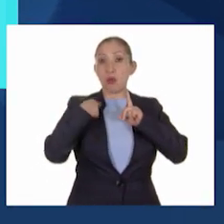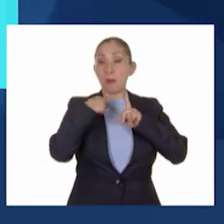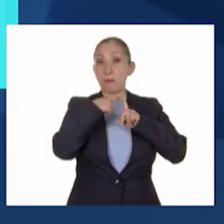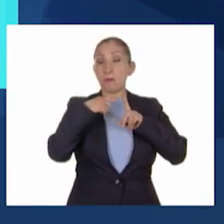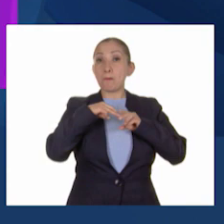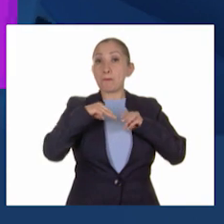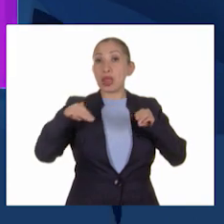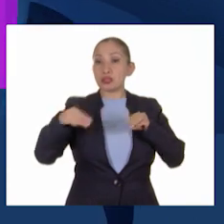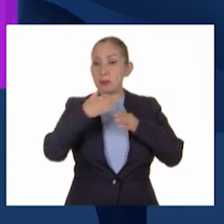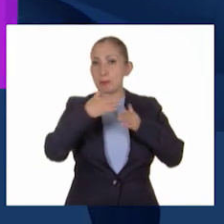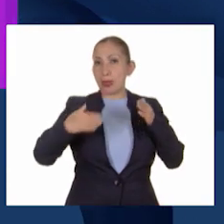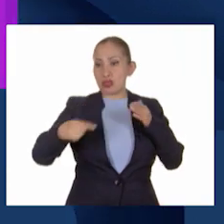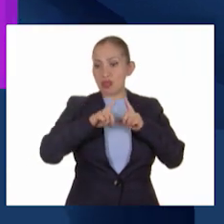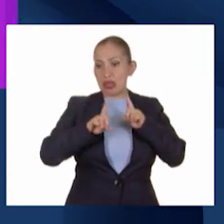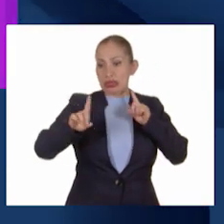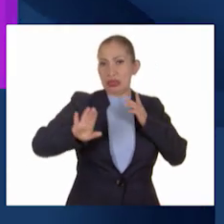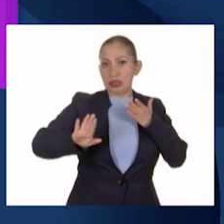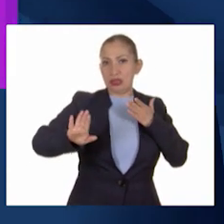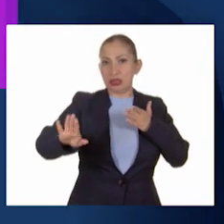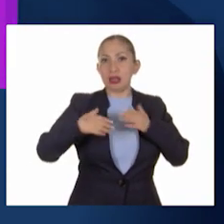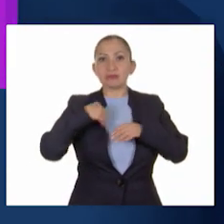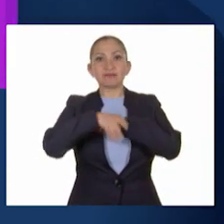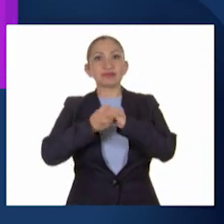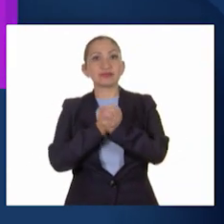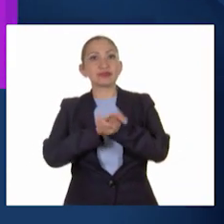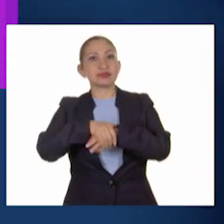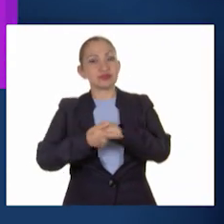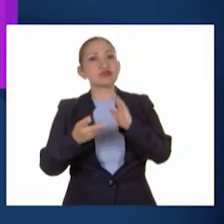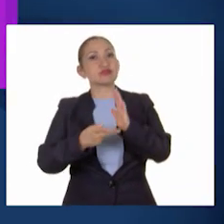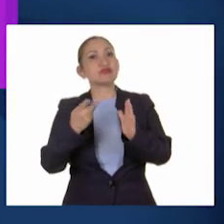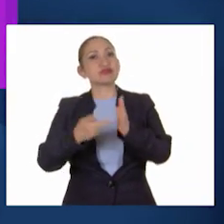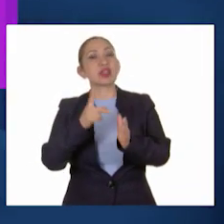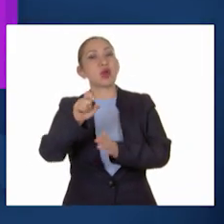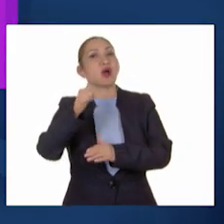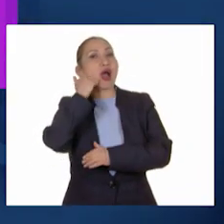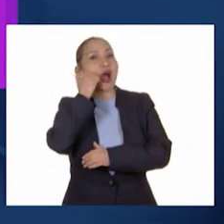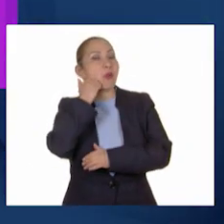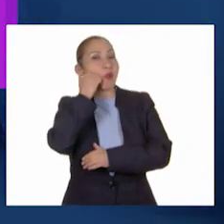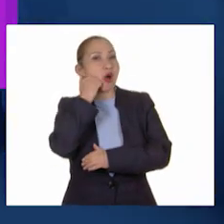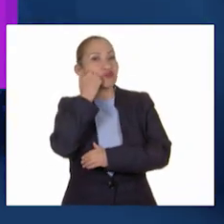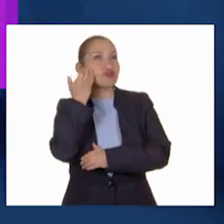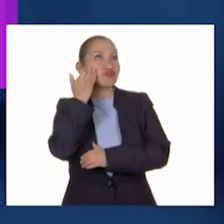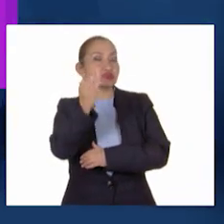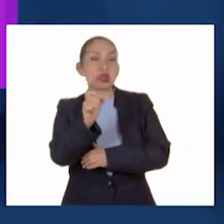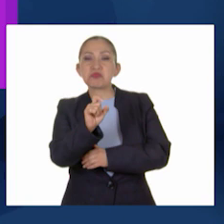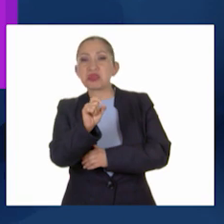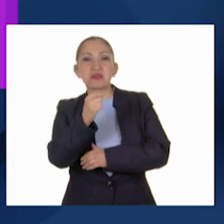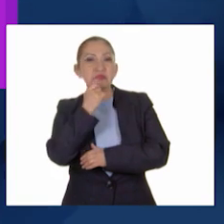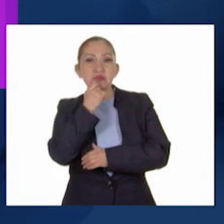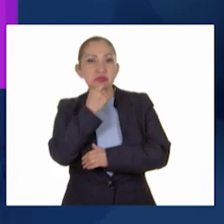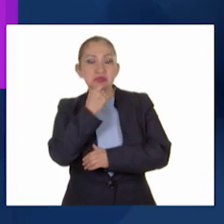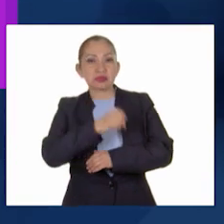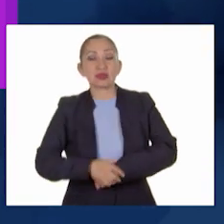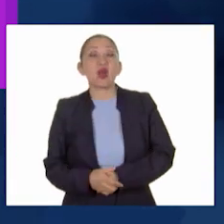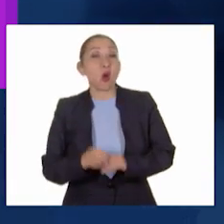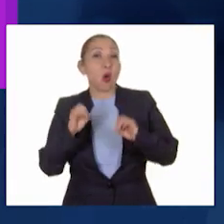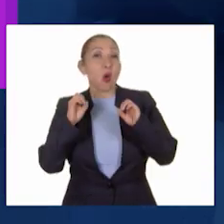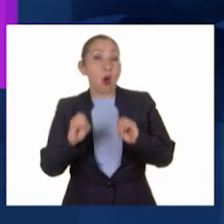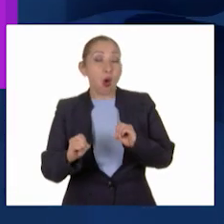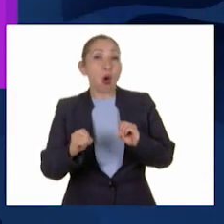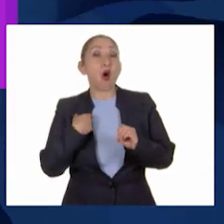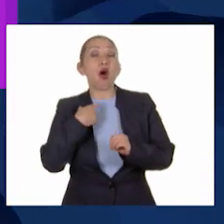metros entre tú y los demás. Lávate las manos muy seguido con agua y jabón por lo menos durante 20 segundos o